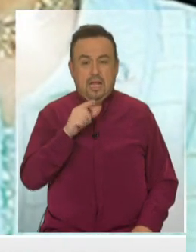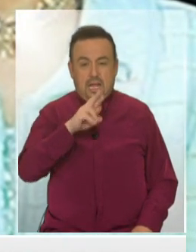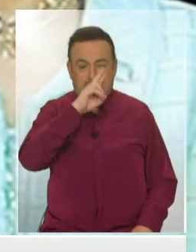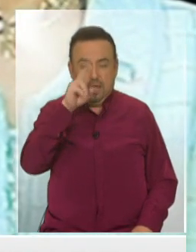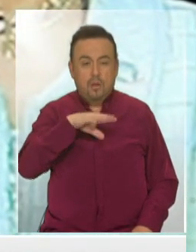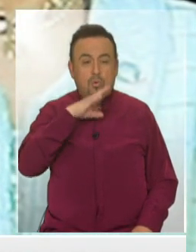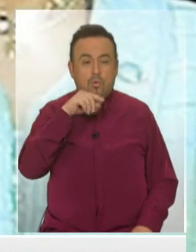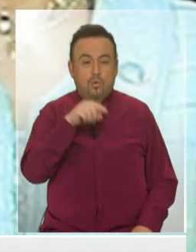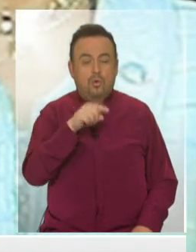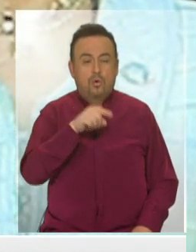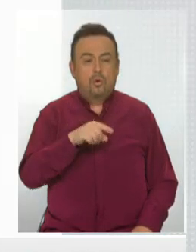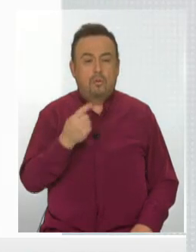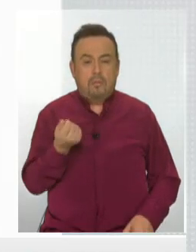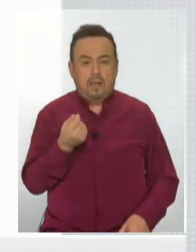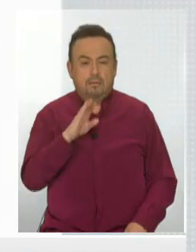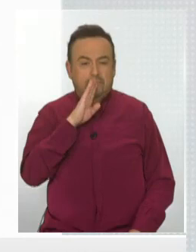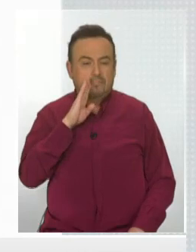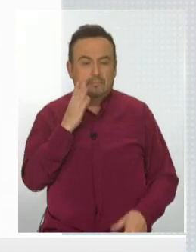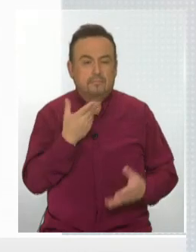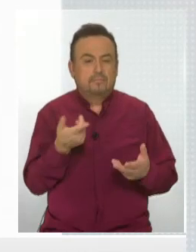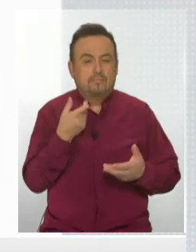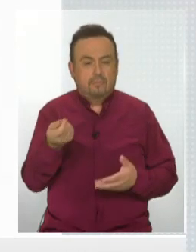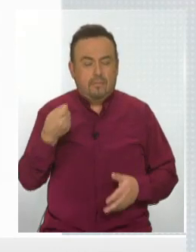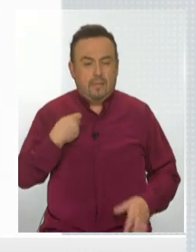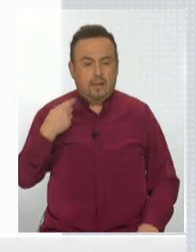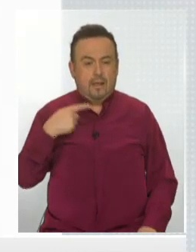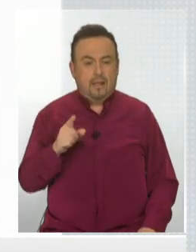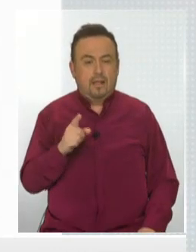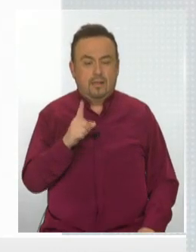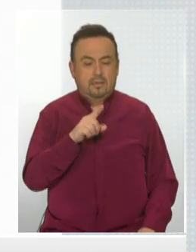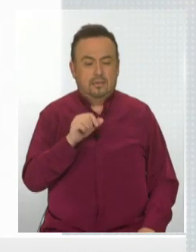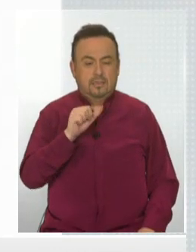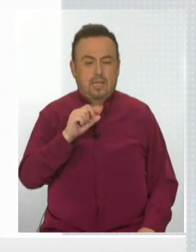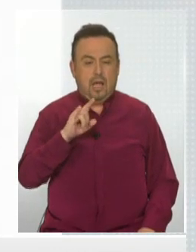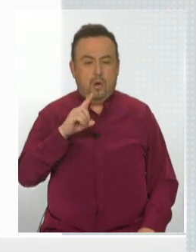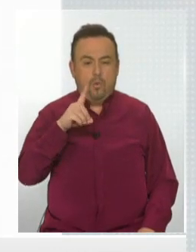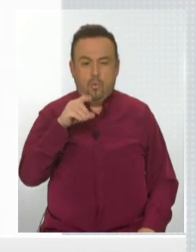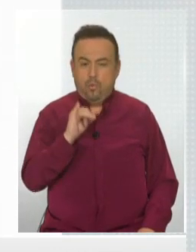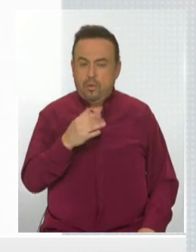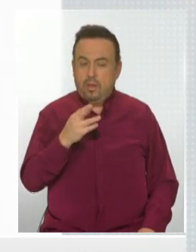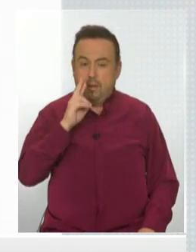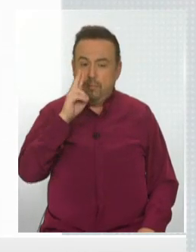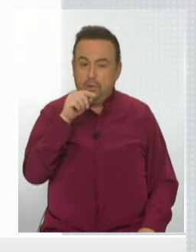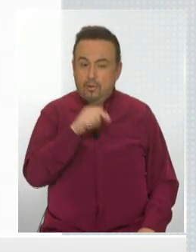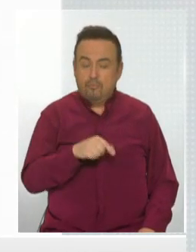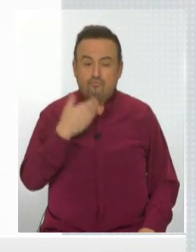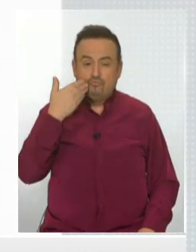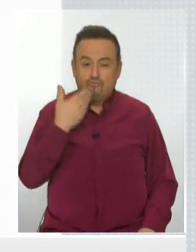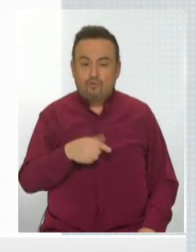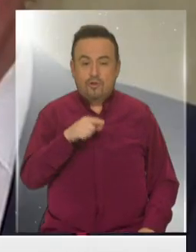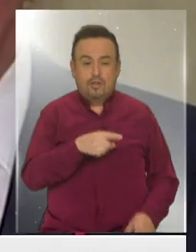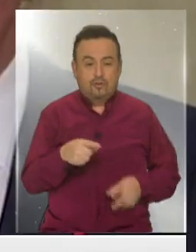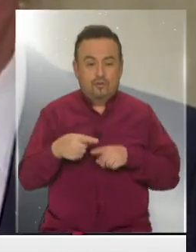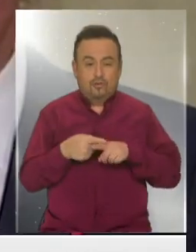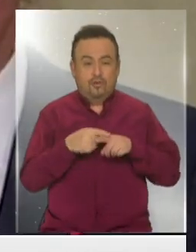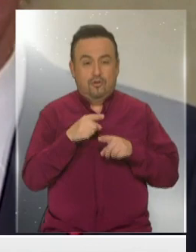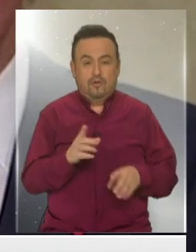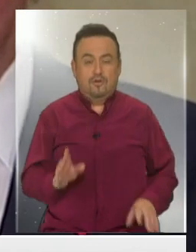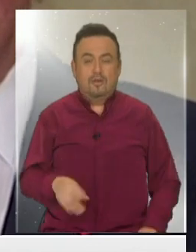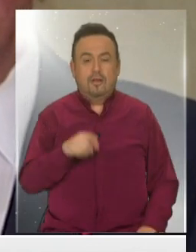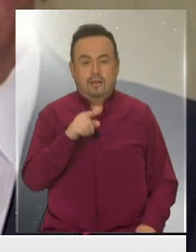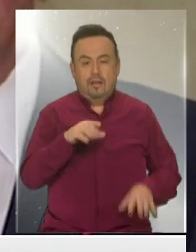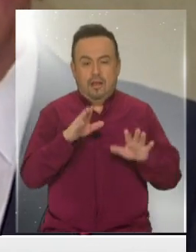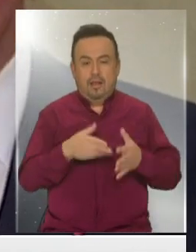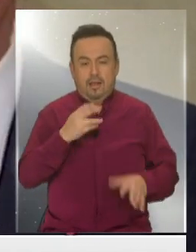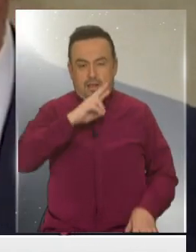la utilizó para blanquear platas que recibió de la monarquía saudí. Lo peor, el beneficiario de esa sociedad offshore es